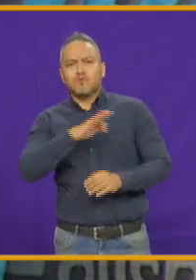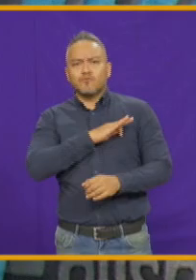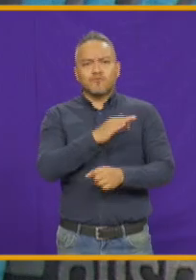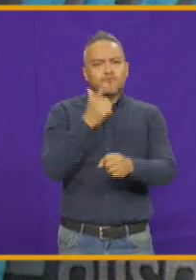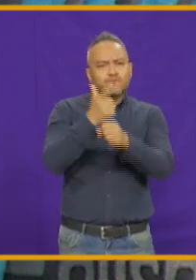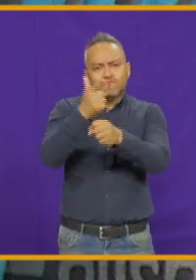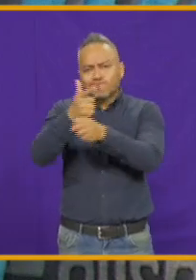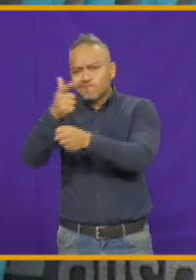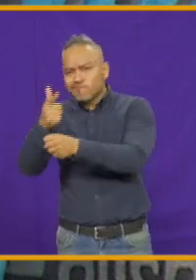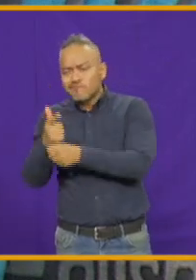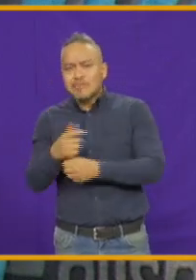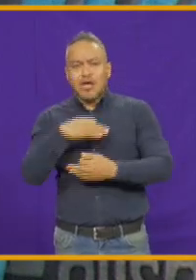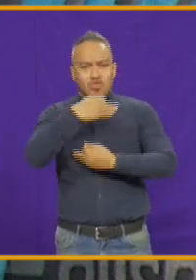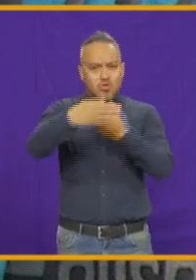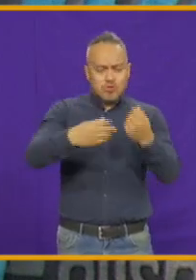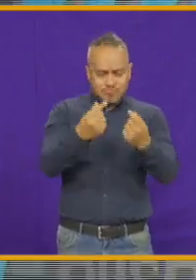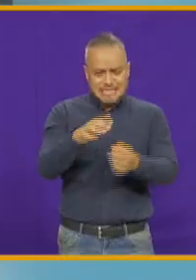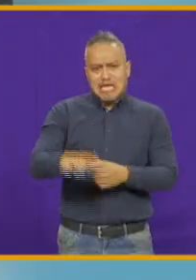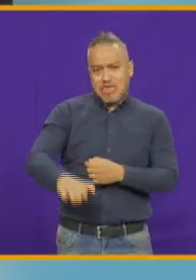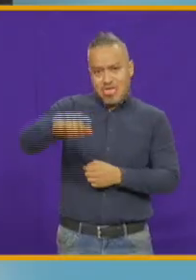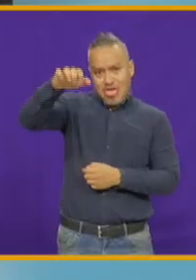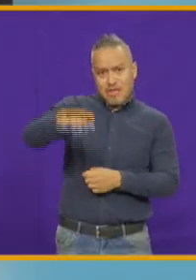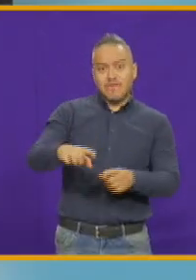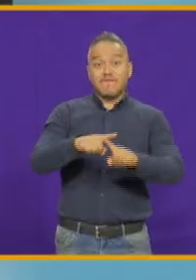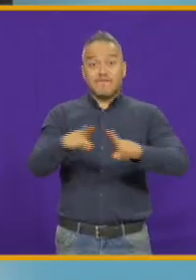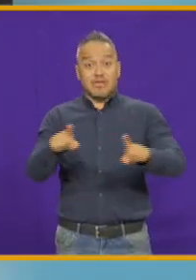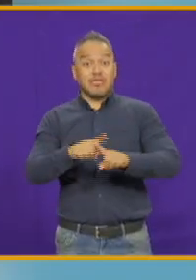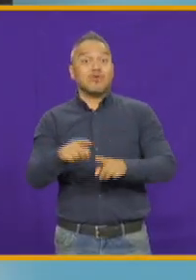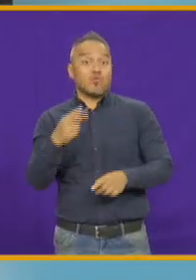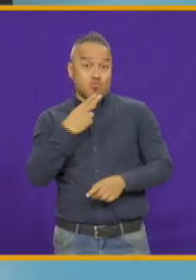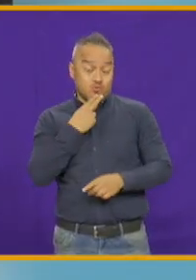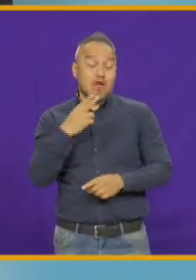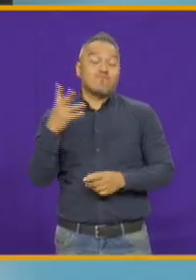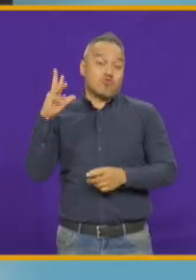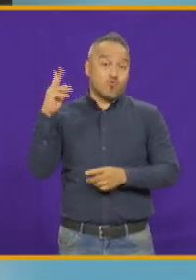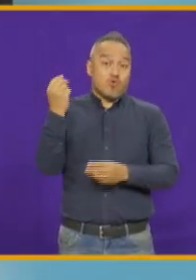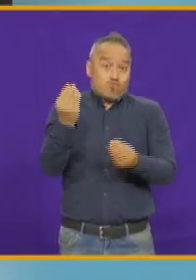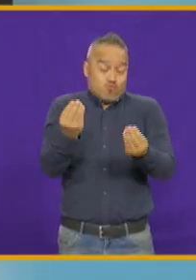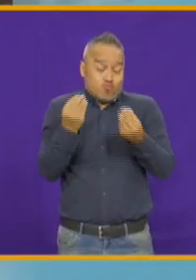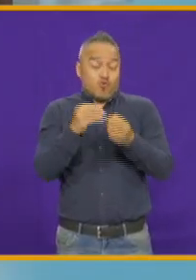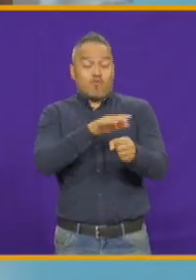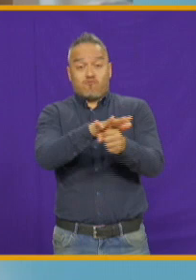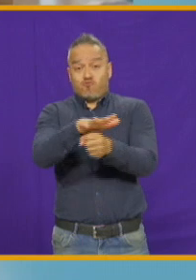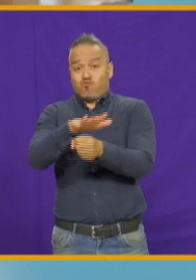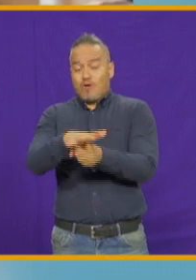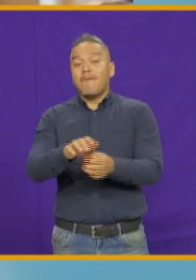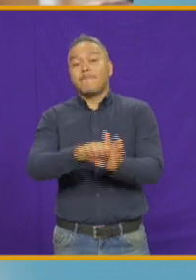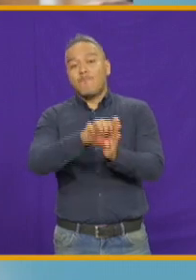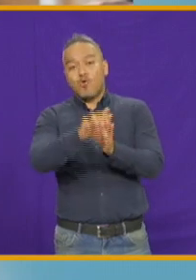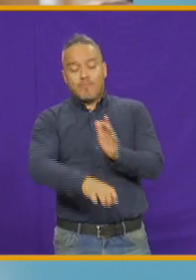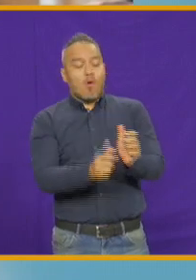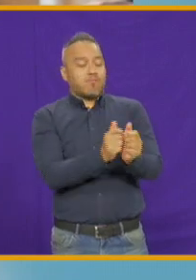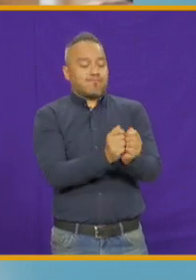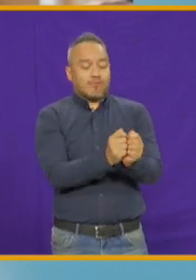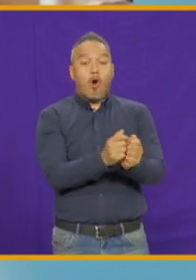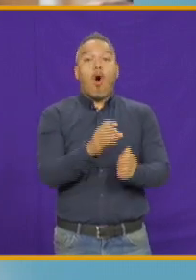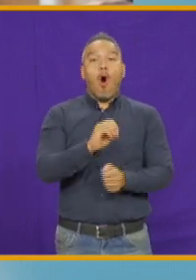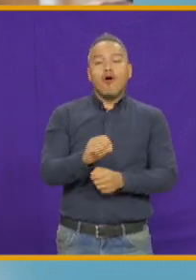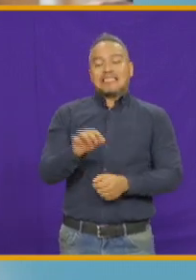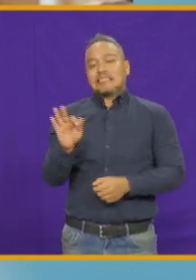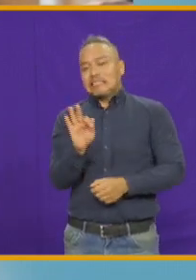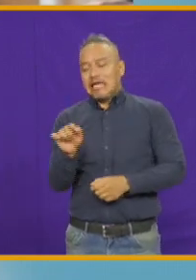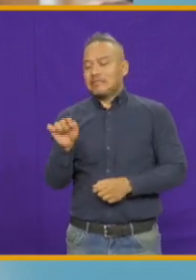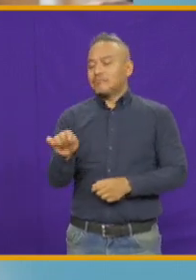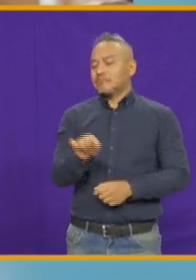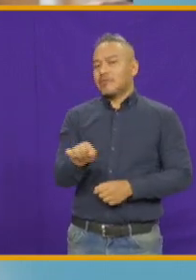se daban todo se hace ya a través de una aplicación de un teléfono se hace a través de un cajero o pagamos la luz